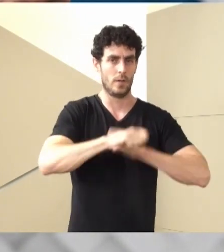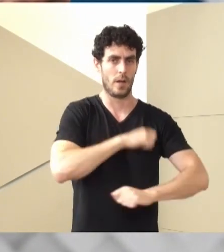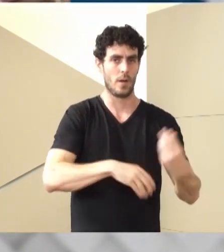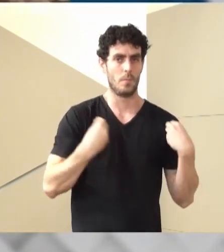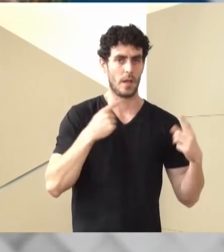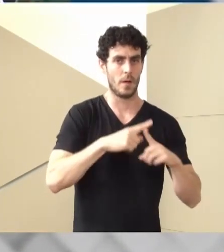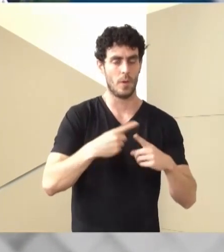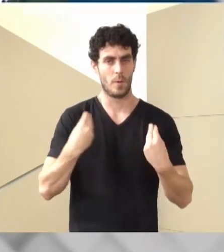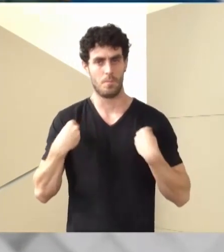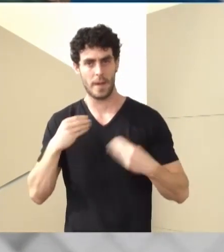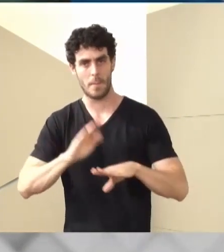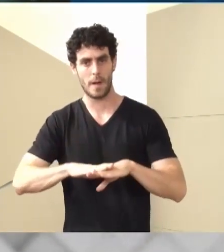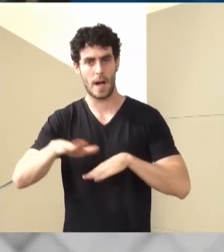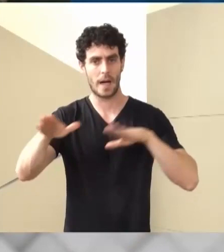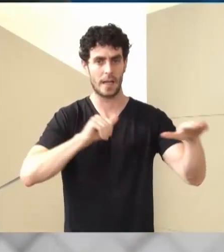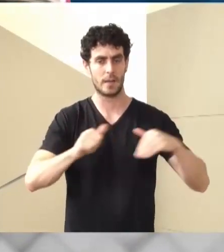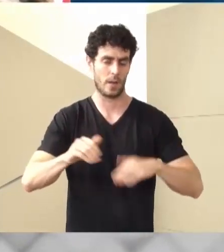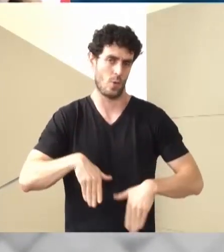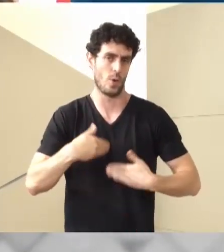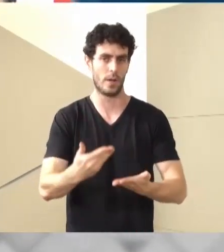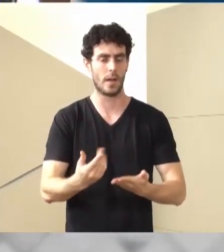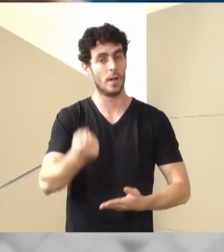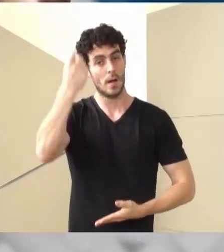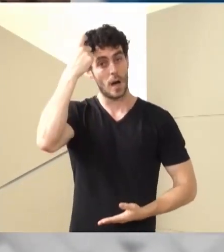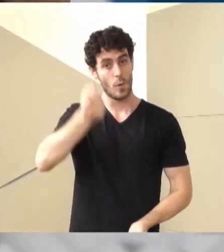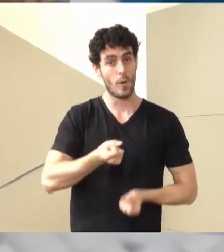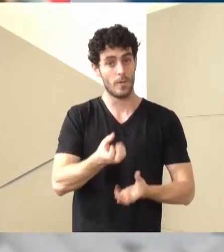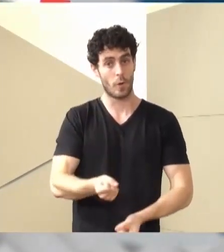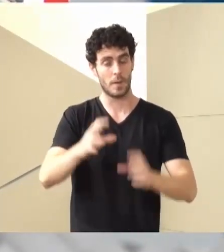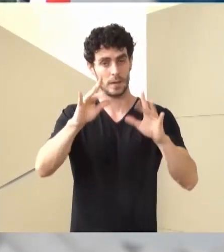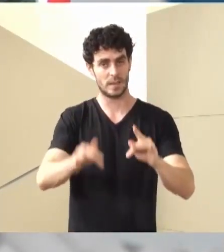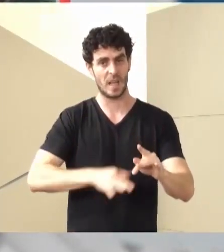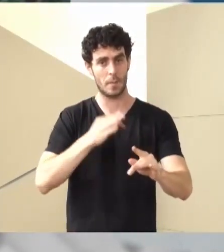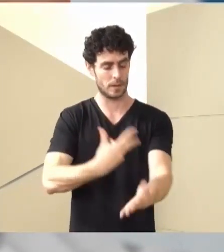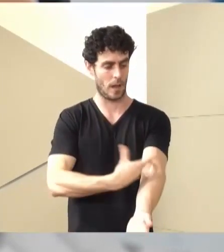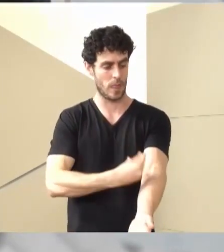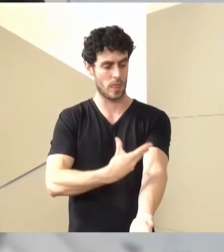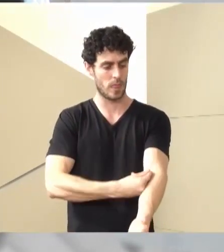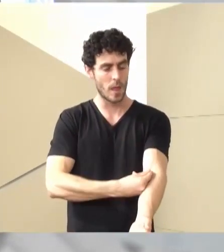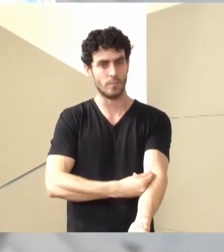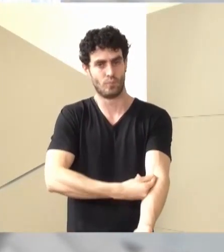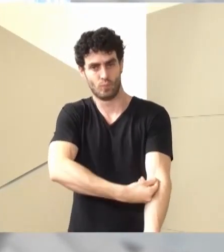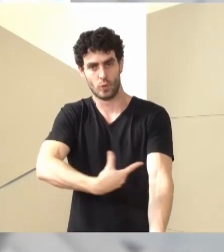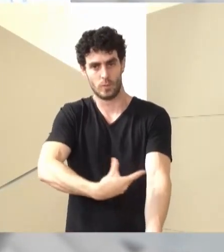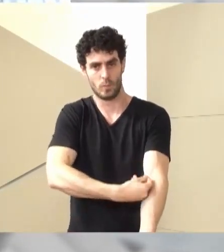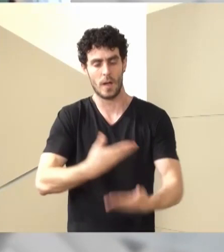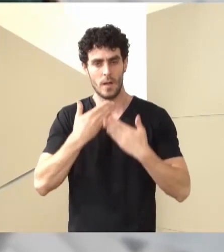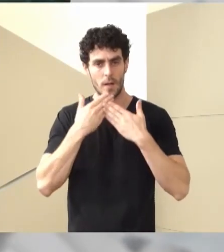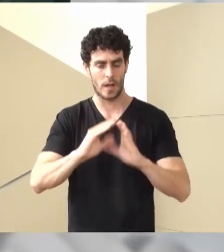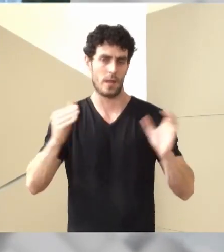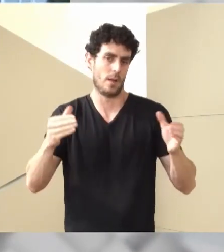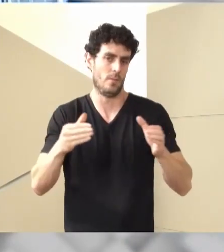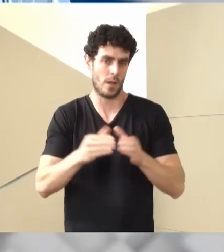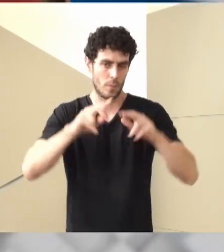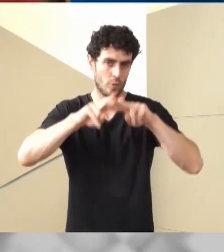la captación. Ellos, los alumnos, además de informar, también realizan las extracciones de sangre bajo la supervisión de un equipo de Rioja